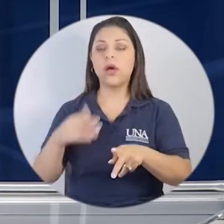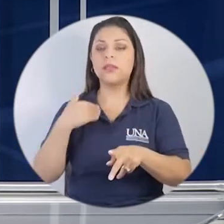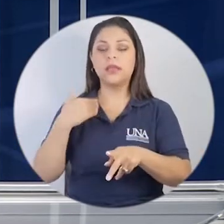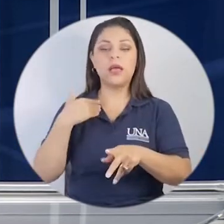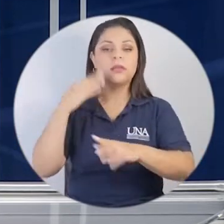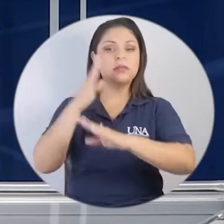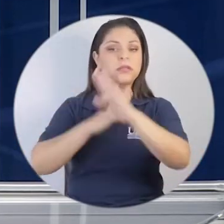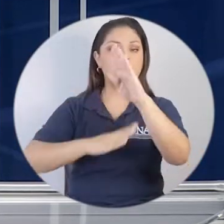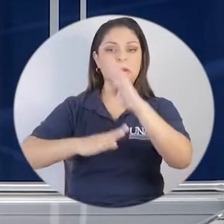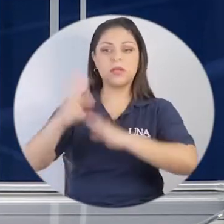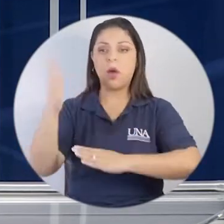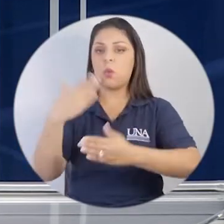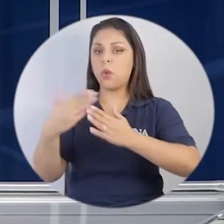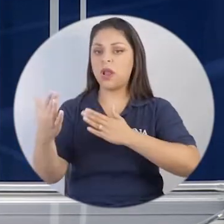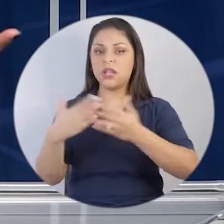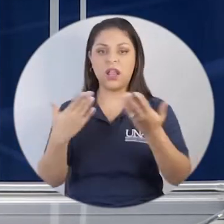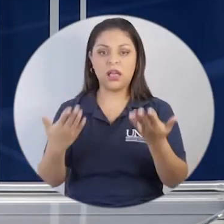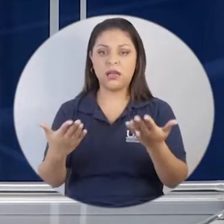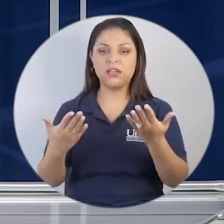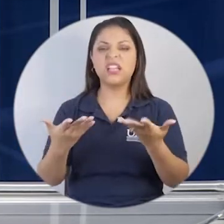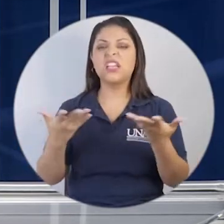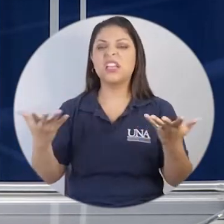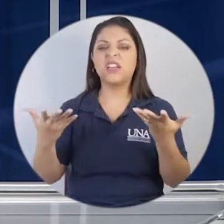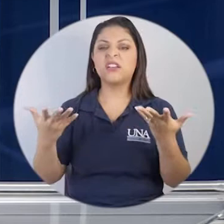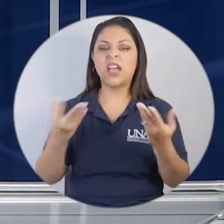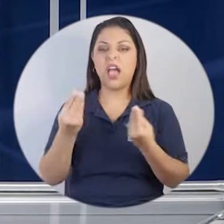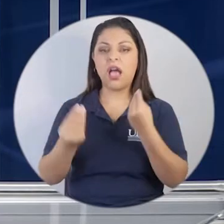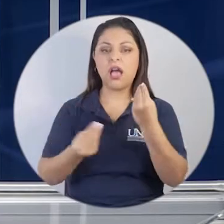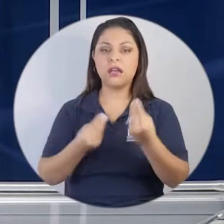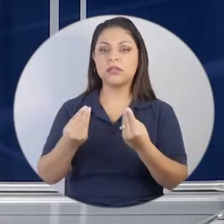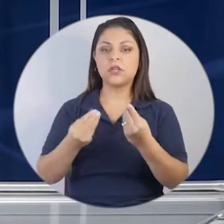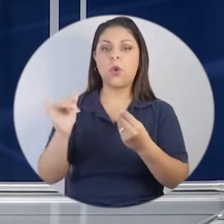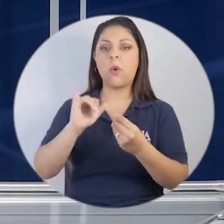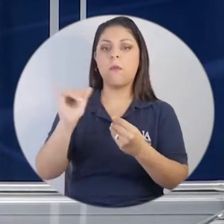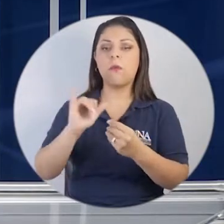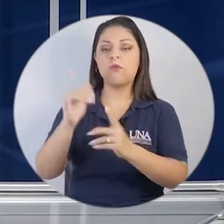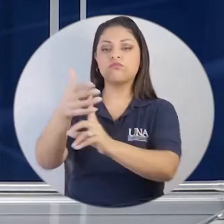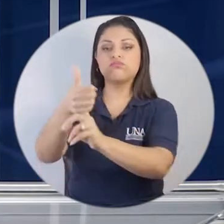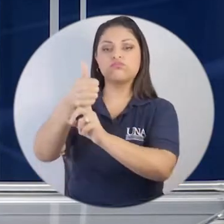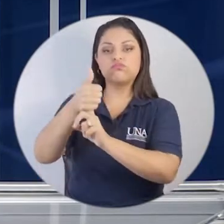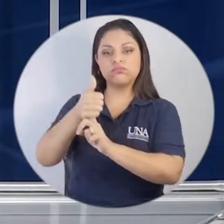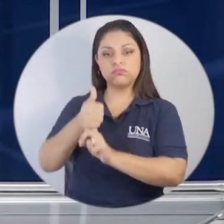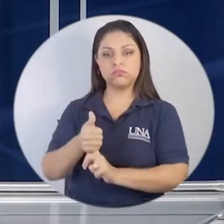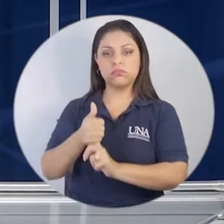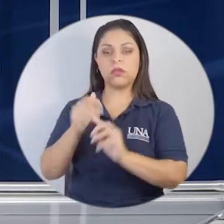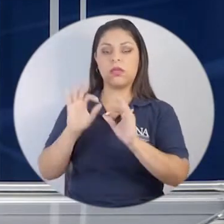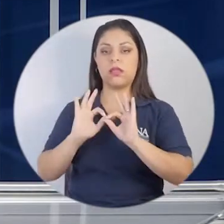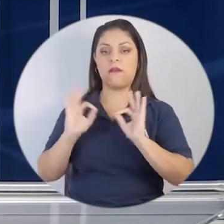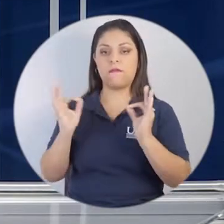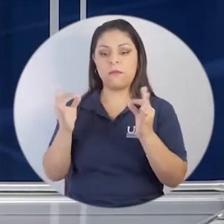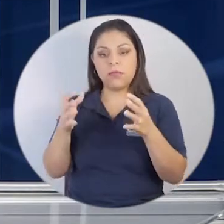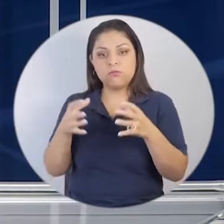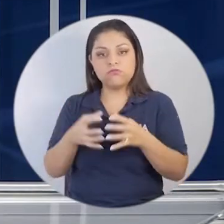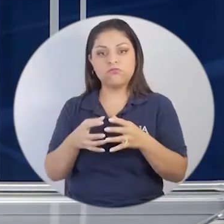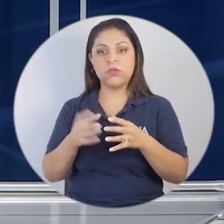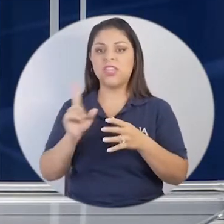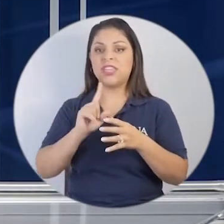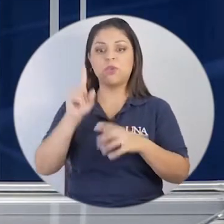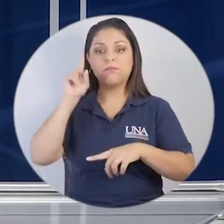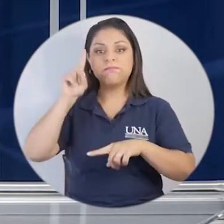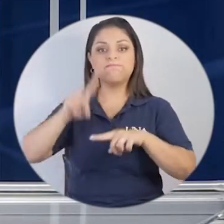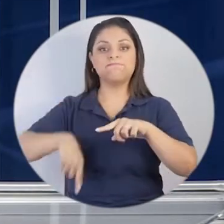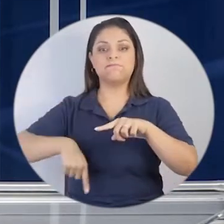fuera, era mantenida dentro del círculo, ¿verdad?, familiar y no se le